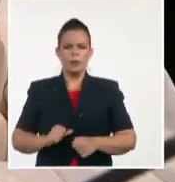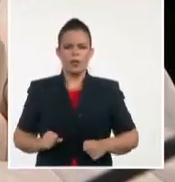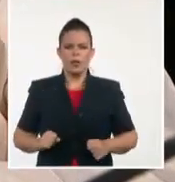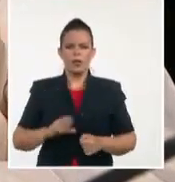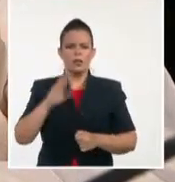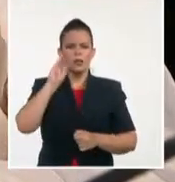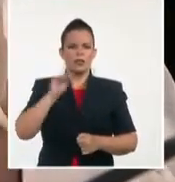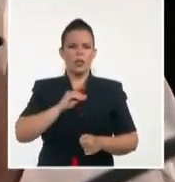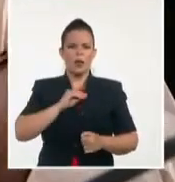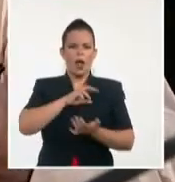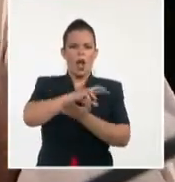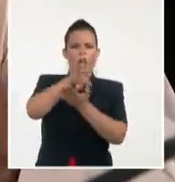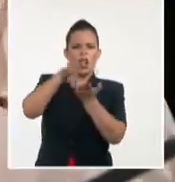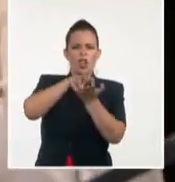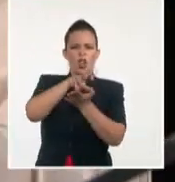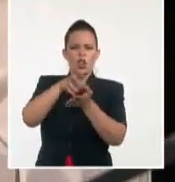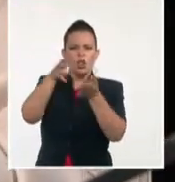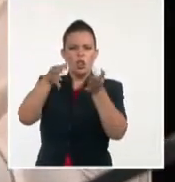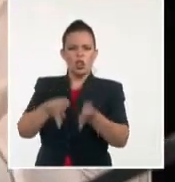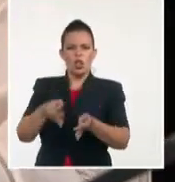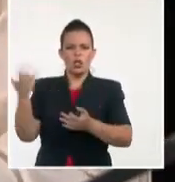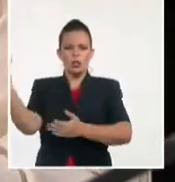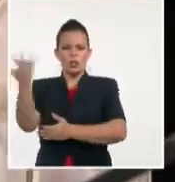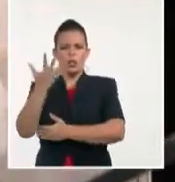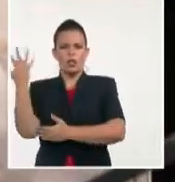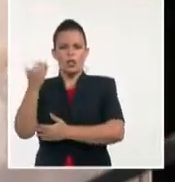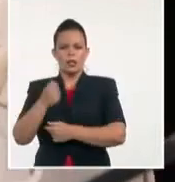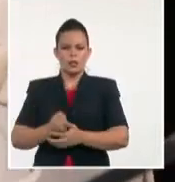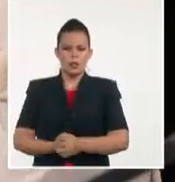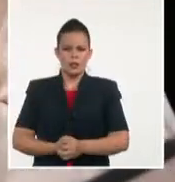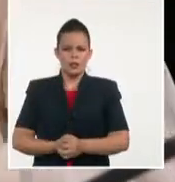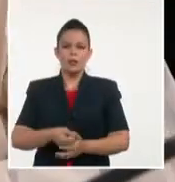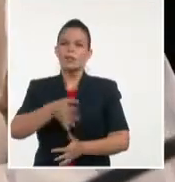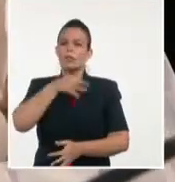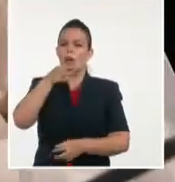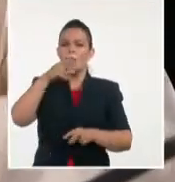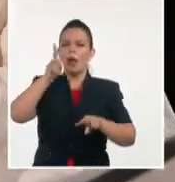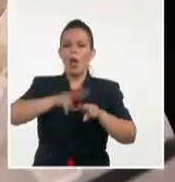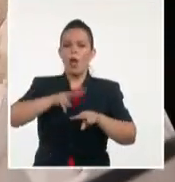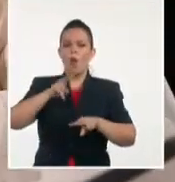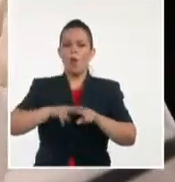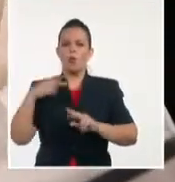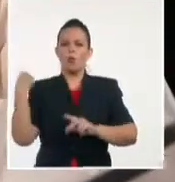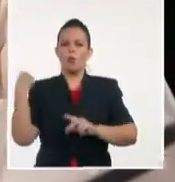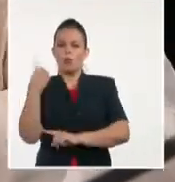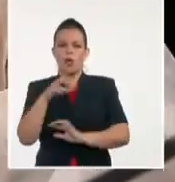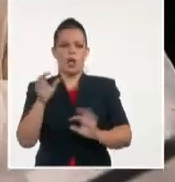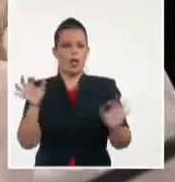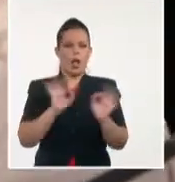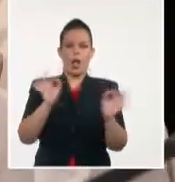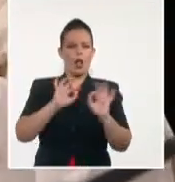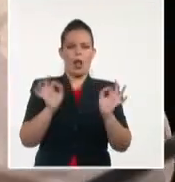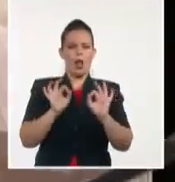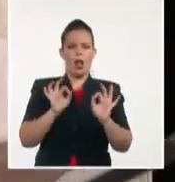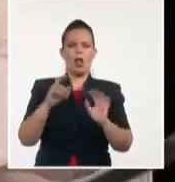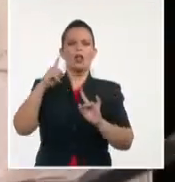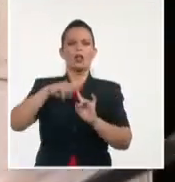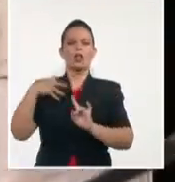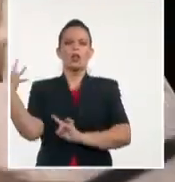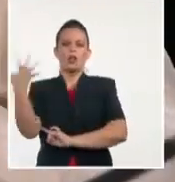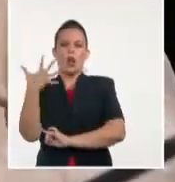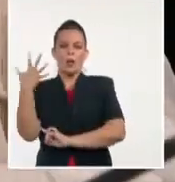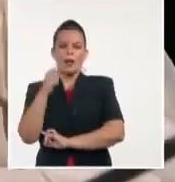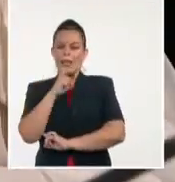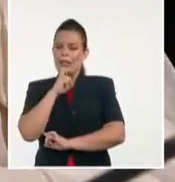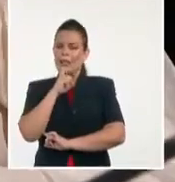central de la tormenta. Se ha dicho mucho que, como no ser un huracán, no tiene un ojo y es muy difícil decir, este es el punto